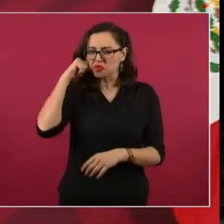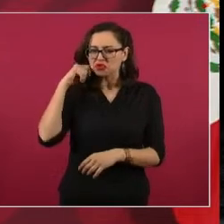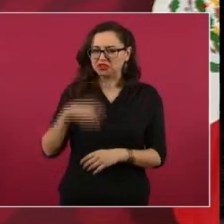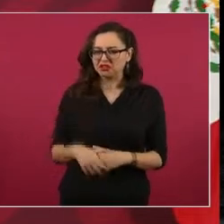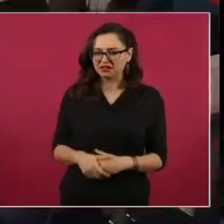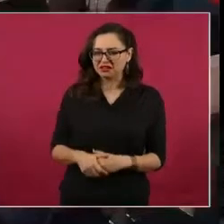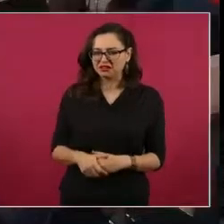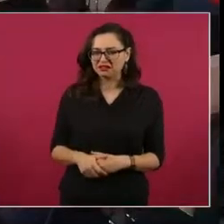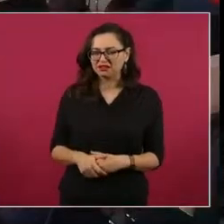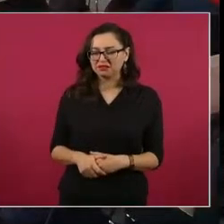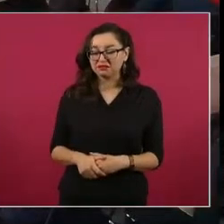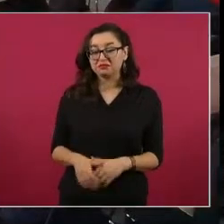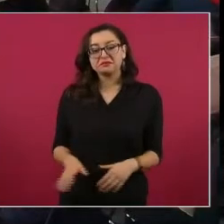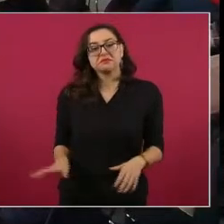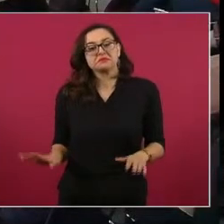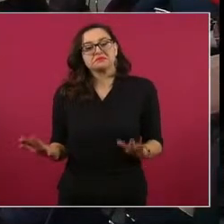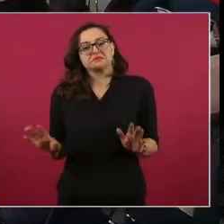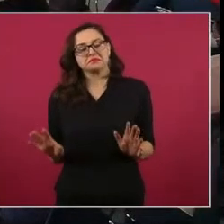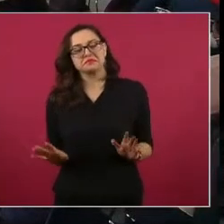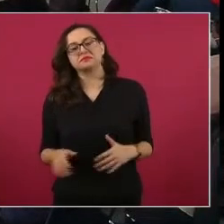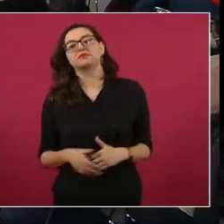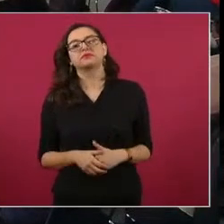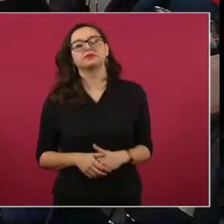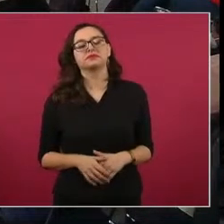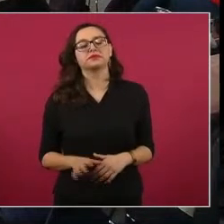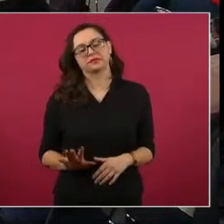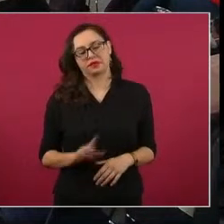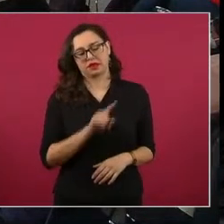qué me pasa que los veo los 3